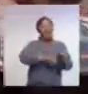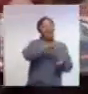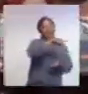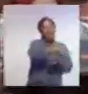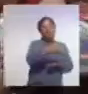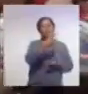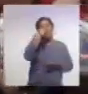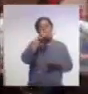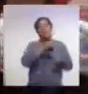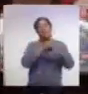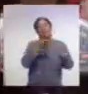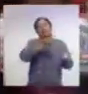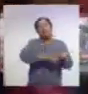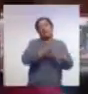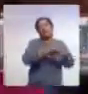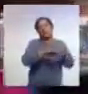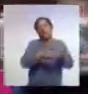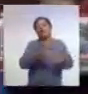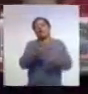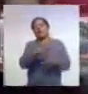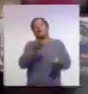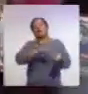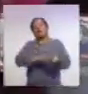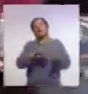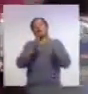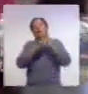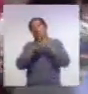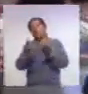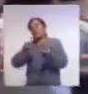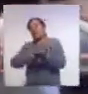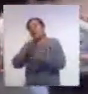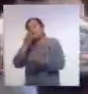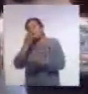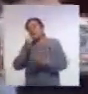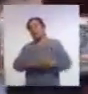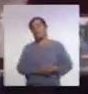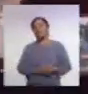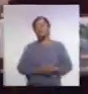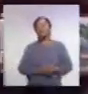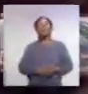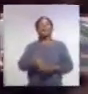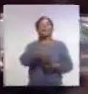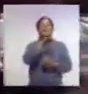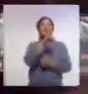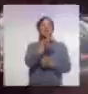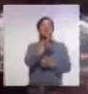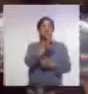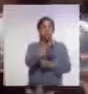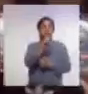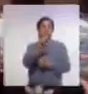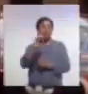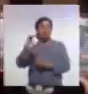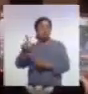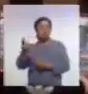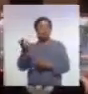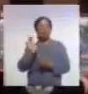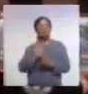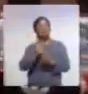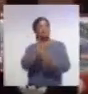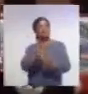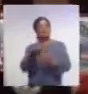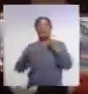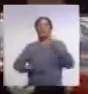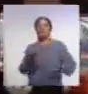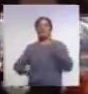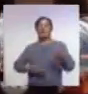y grupos sociales. En esta ocasión, tocó el turno al Instituto Tlaxcalteca de la Cultura, quienes presentaron un bailable de Cricri, así